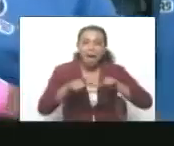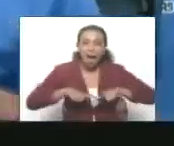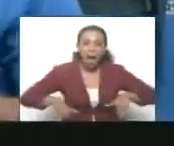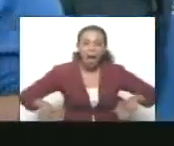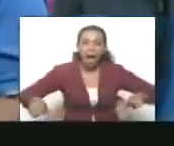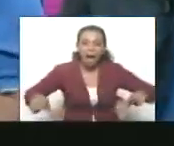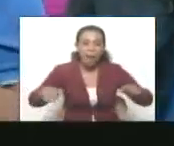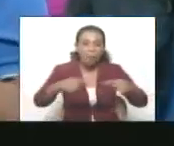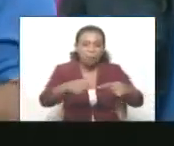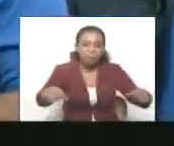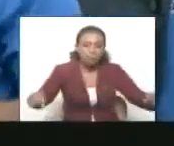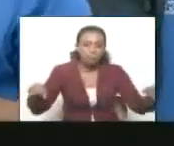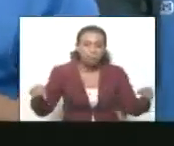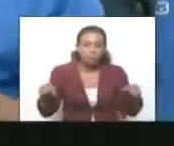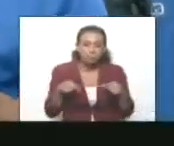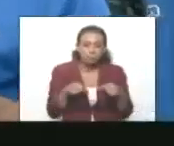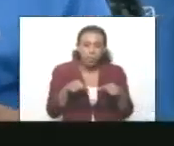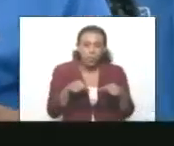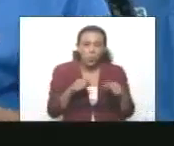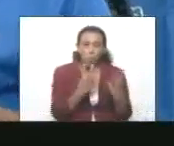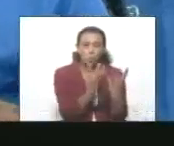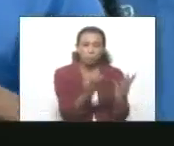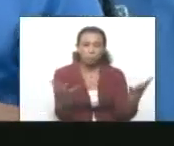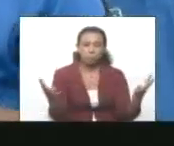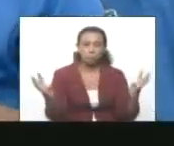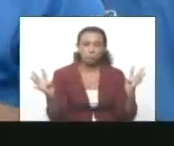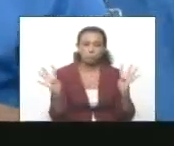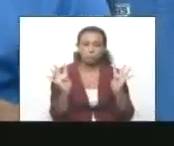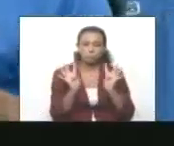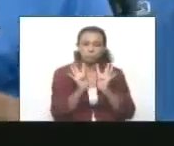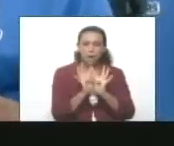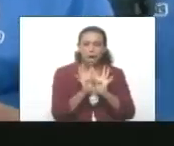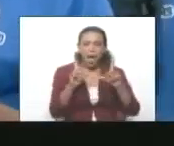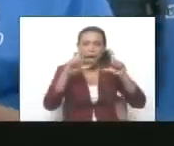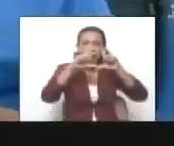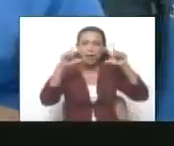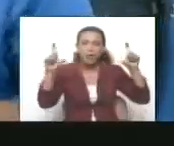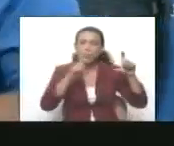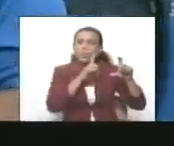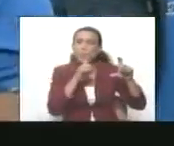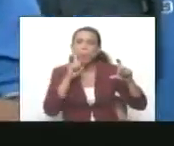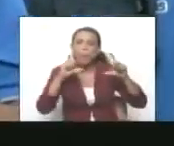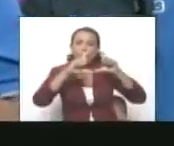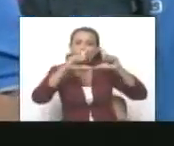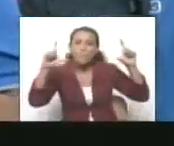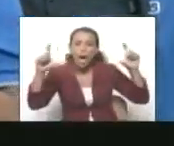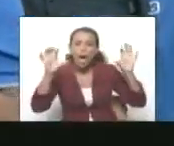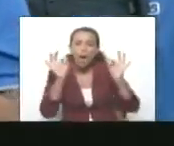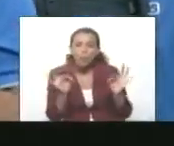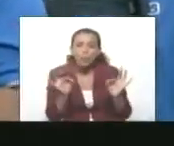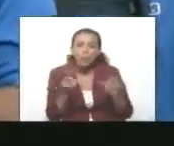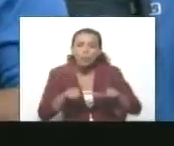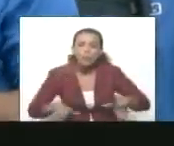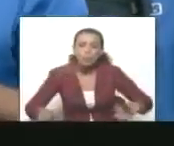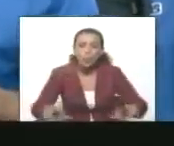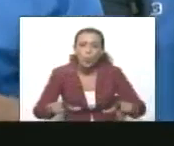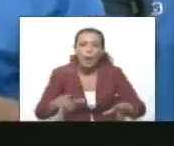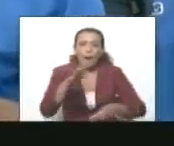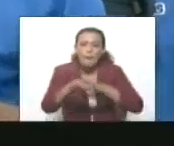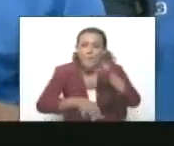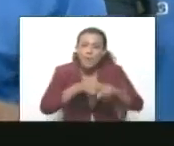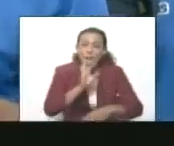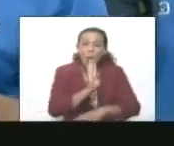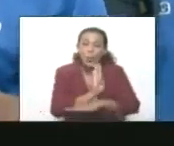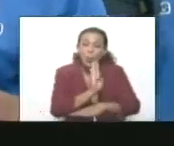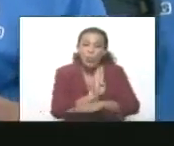perimetral de la cerca, se le acondicionó un tablero, se le acondicionó una caseta donde está